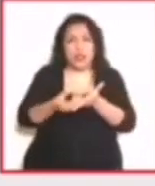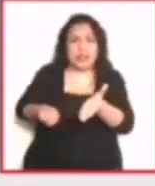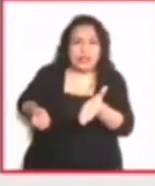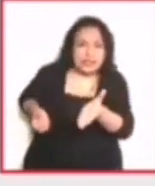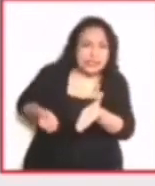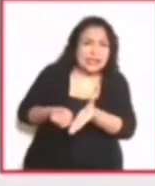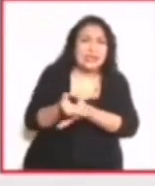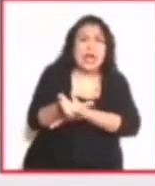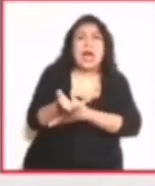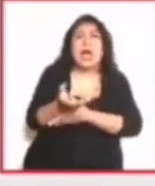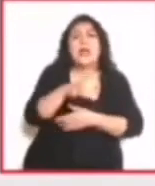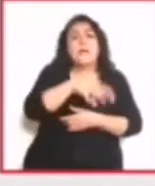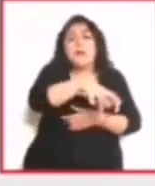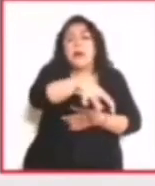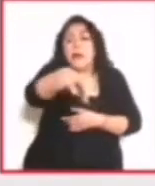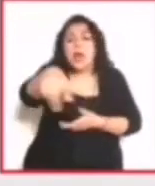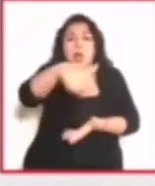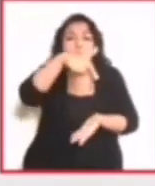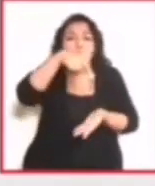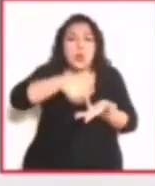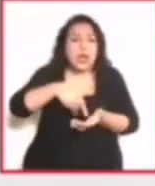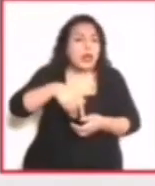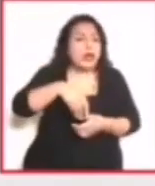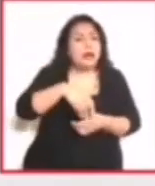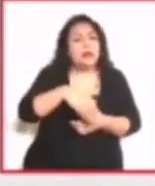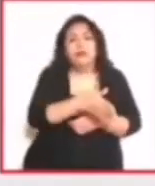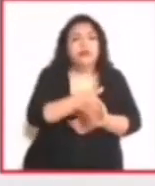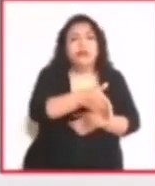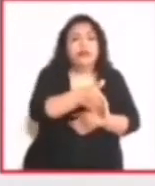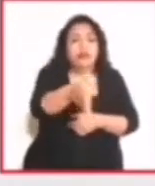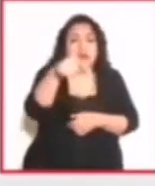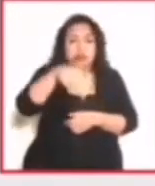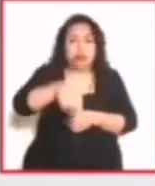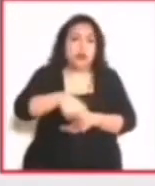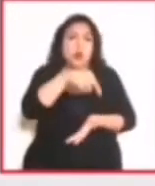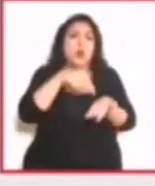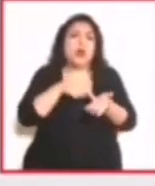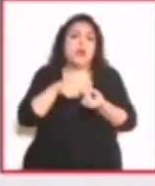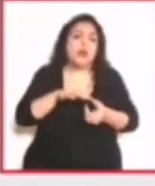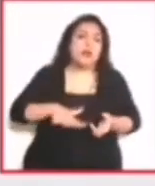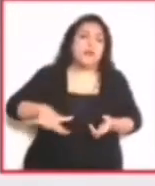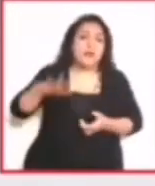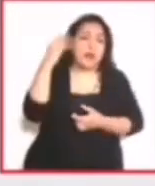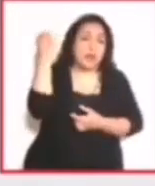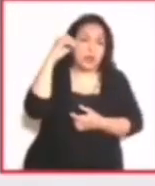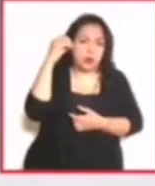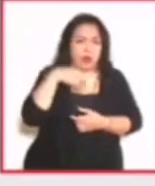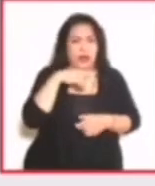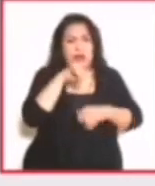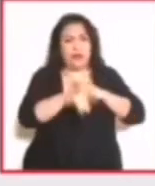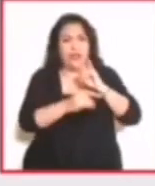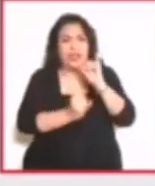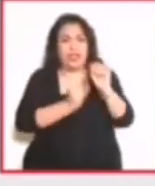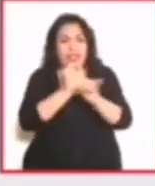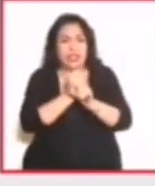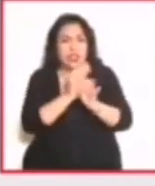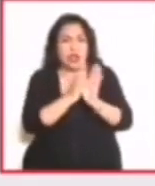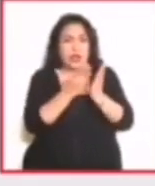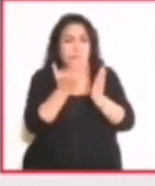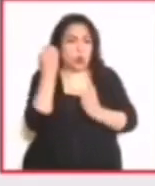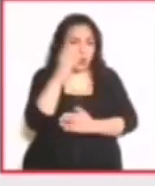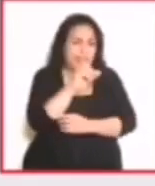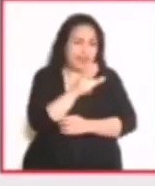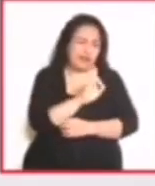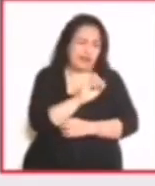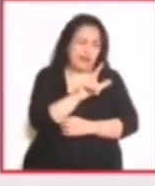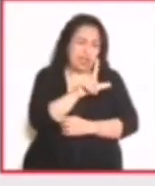recorrer algunas rutas de aquí, del Valle de Oaxaca. La Feria Internacional del Libro de Oaxaca, que se